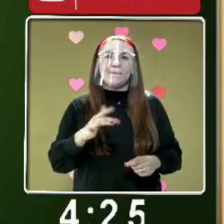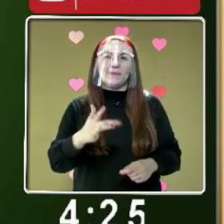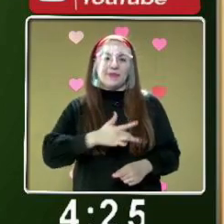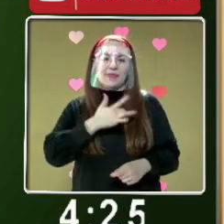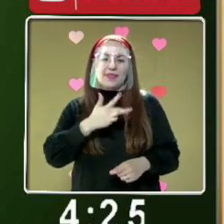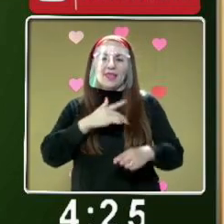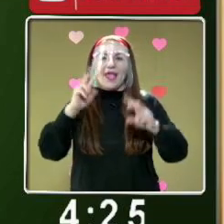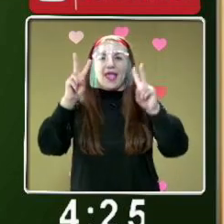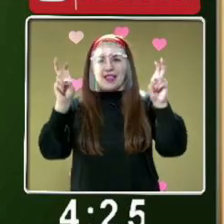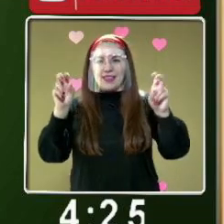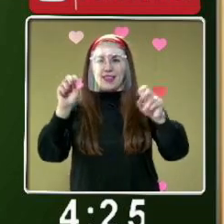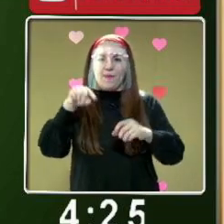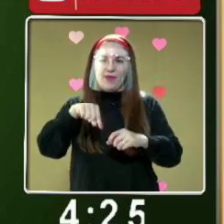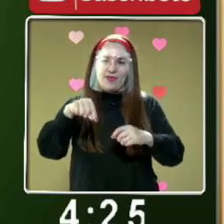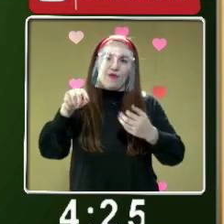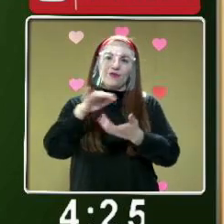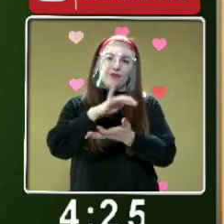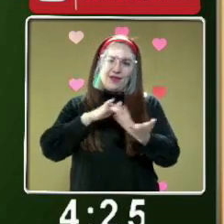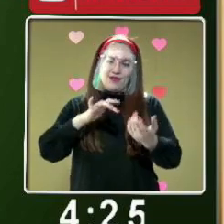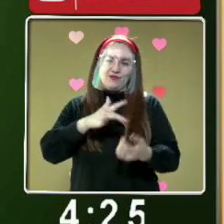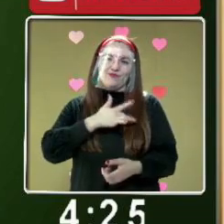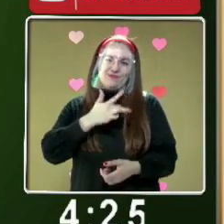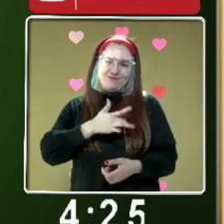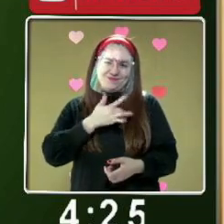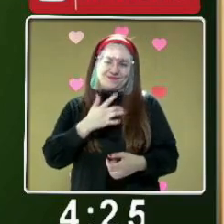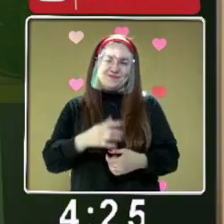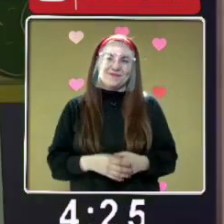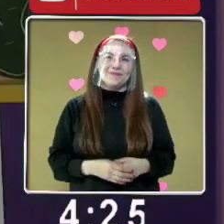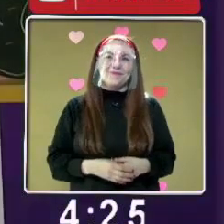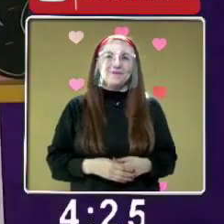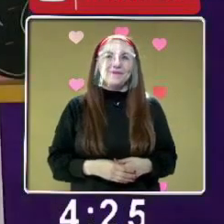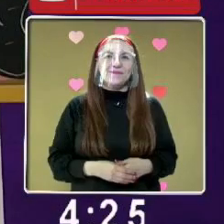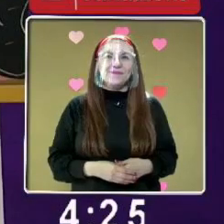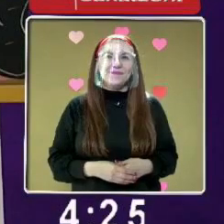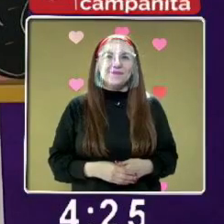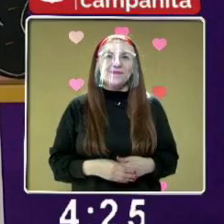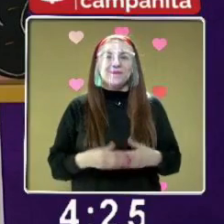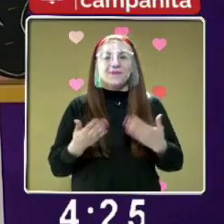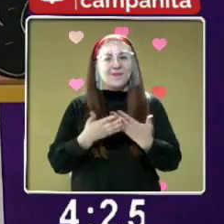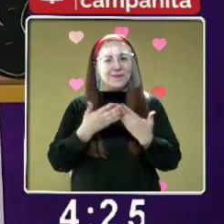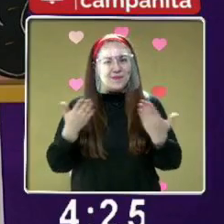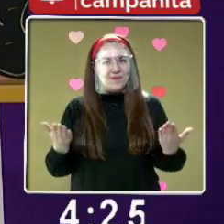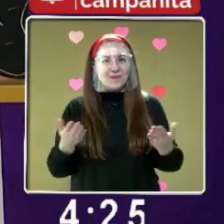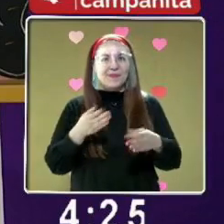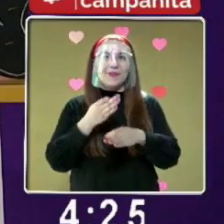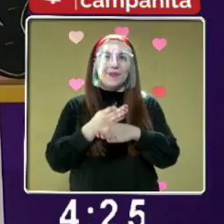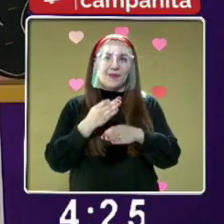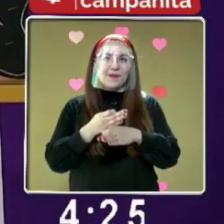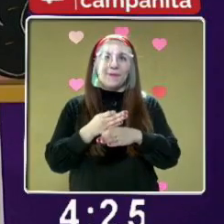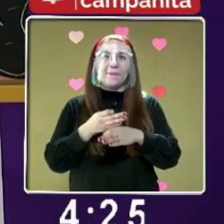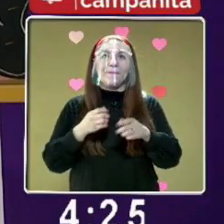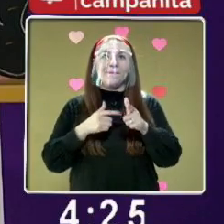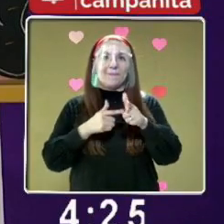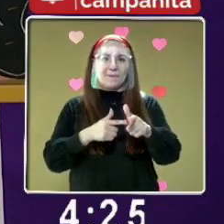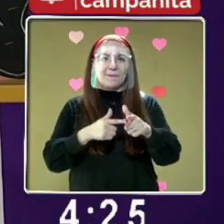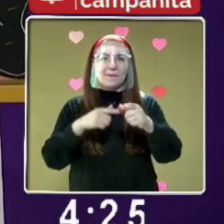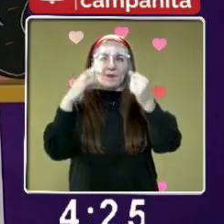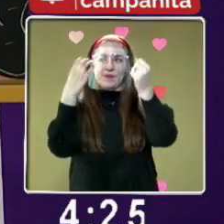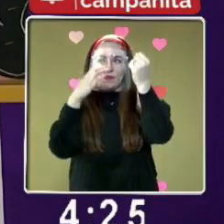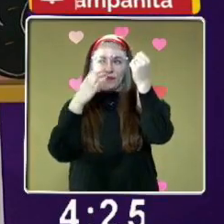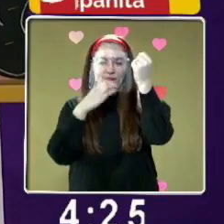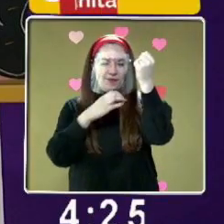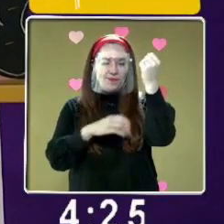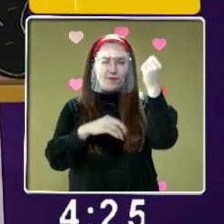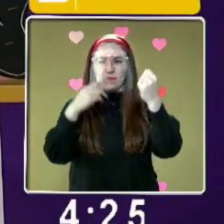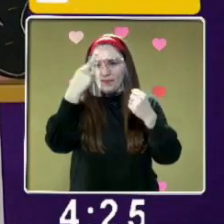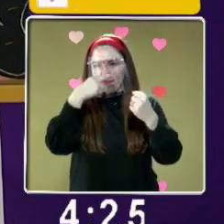tema del día de hoy. Ok. Entonces, bueno, ¿qué les parece si nosotros seguimos aquí checando los datos y ustedes